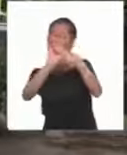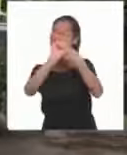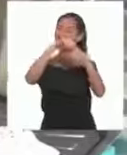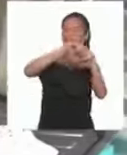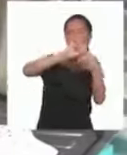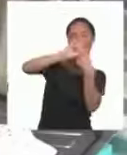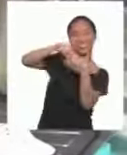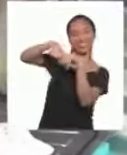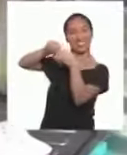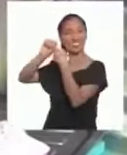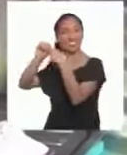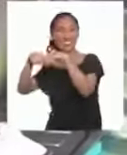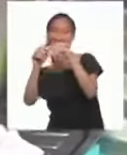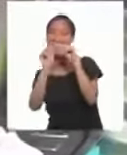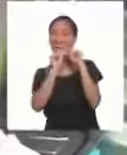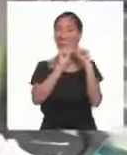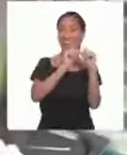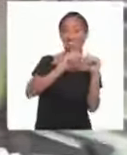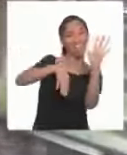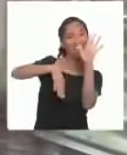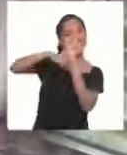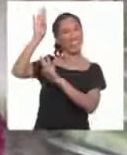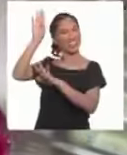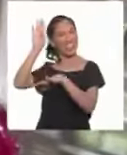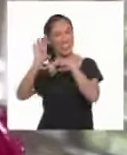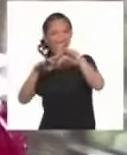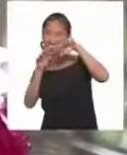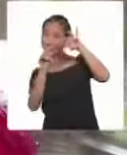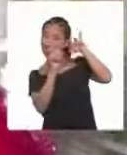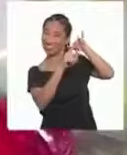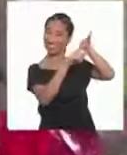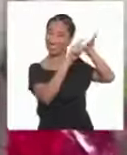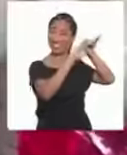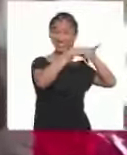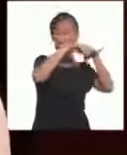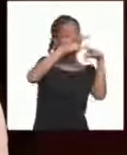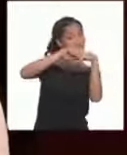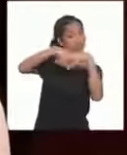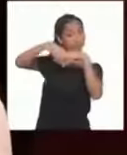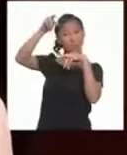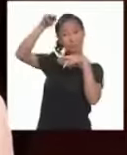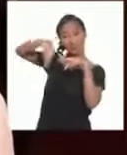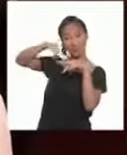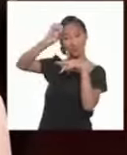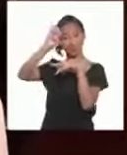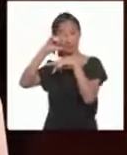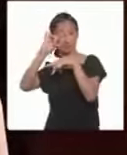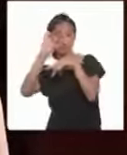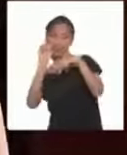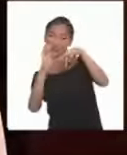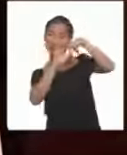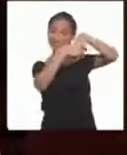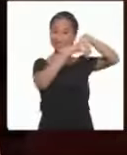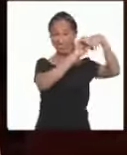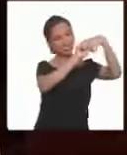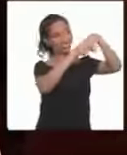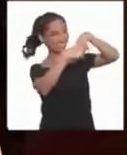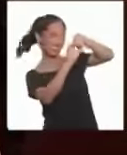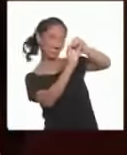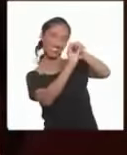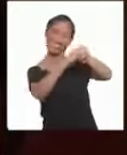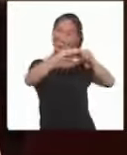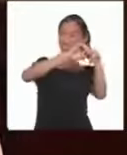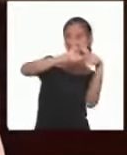jabón. Continuamos con más dedos. dedo medio. Dedo medio, aquí voy,